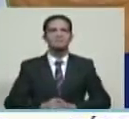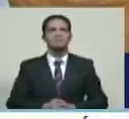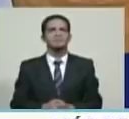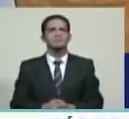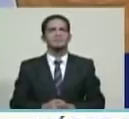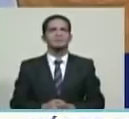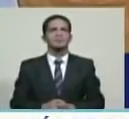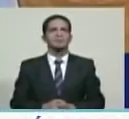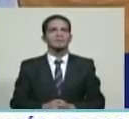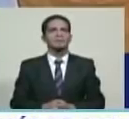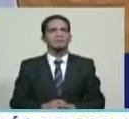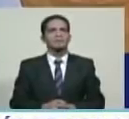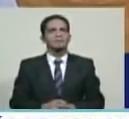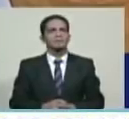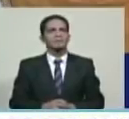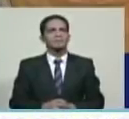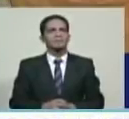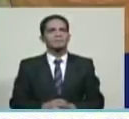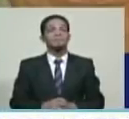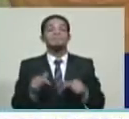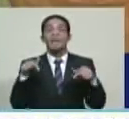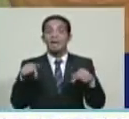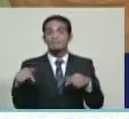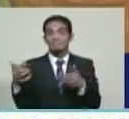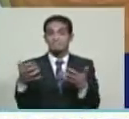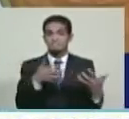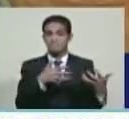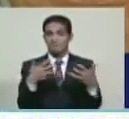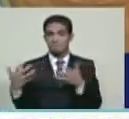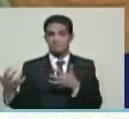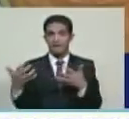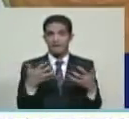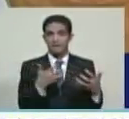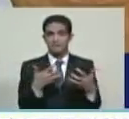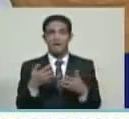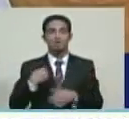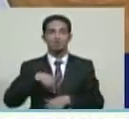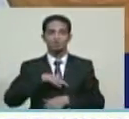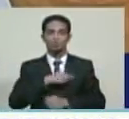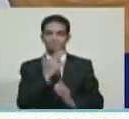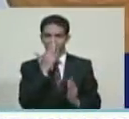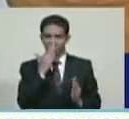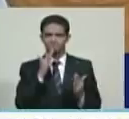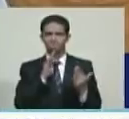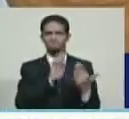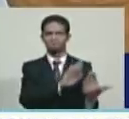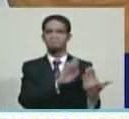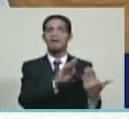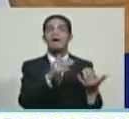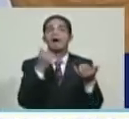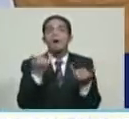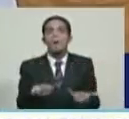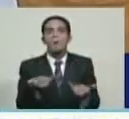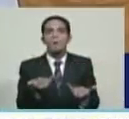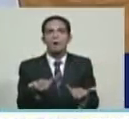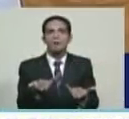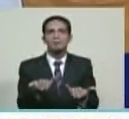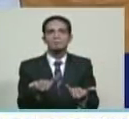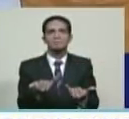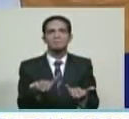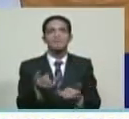Falta más. Esta batalla que vamos a enfrentar o que estamos enfrentando,